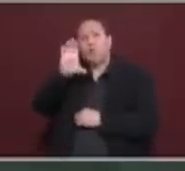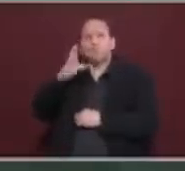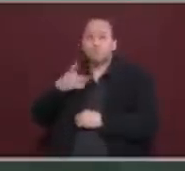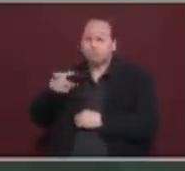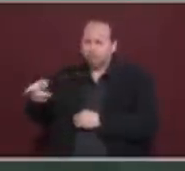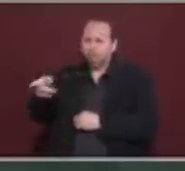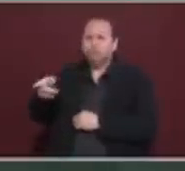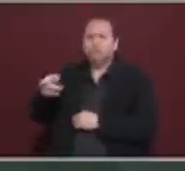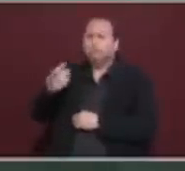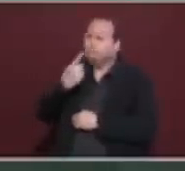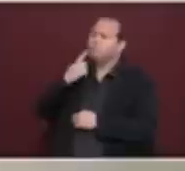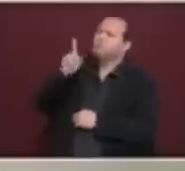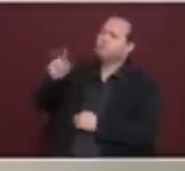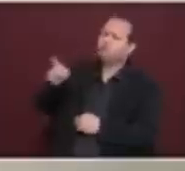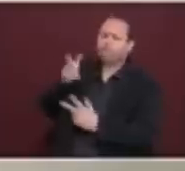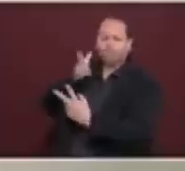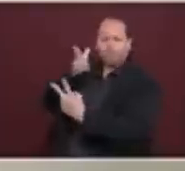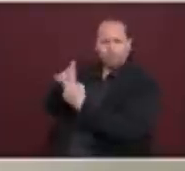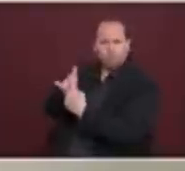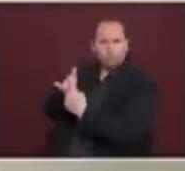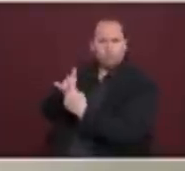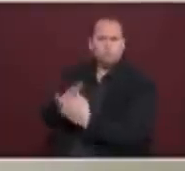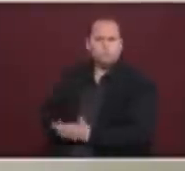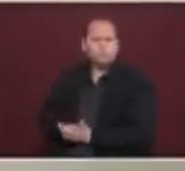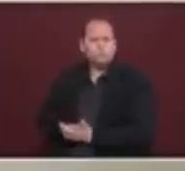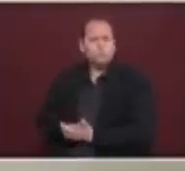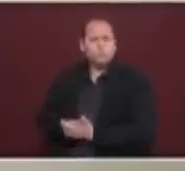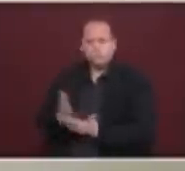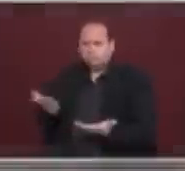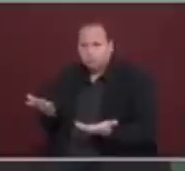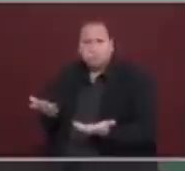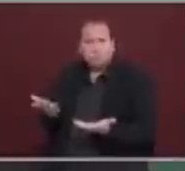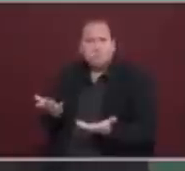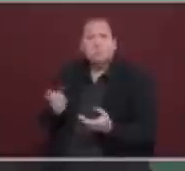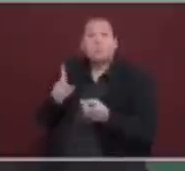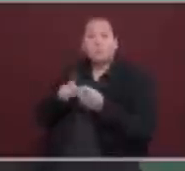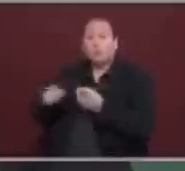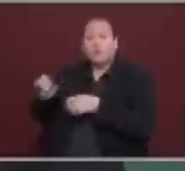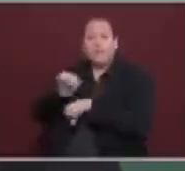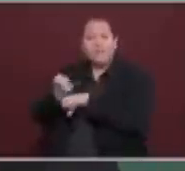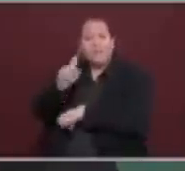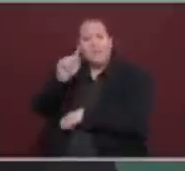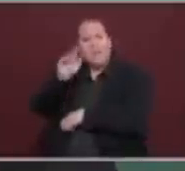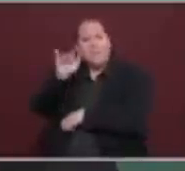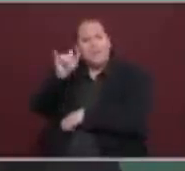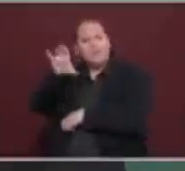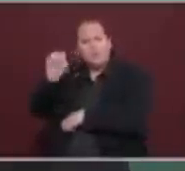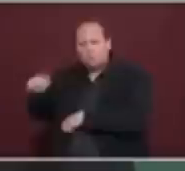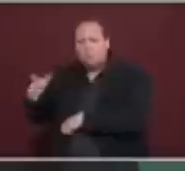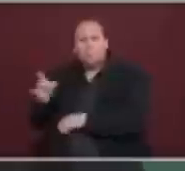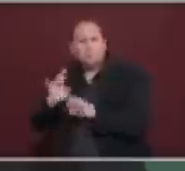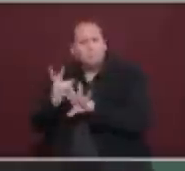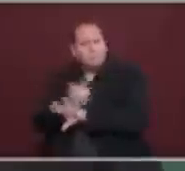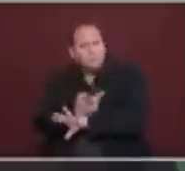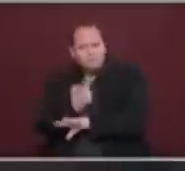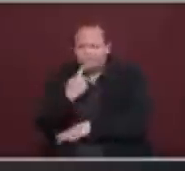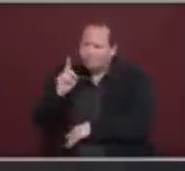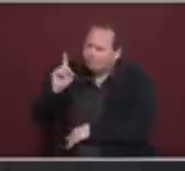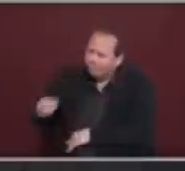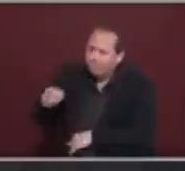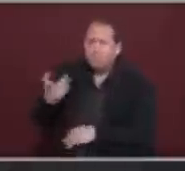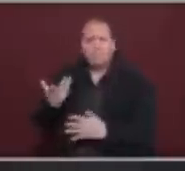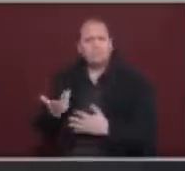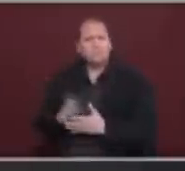allá en el municipio de tenosique en el estado de tabasco mail